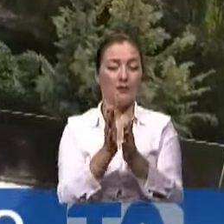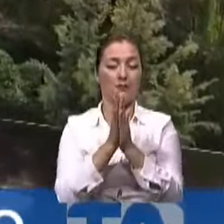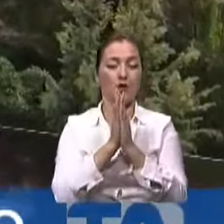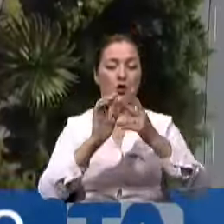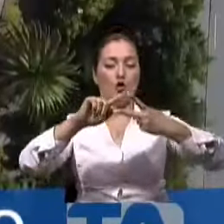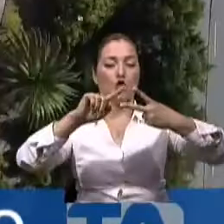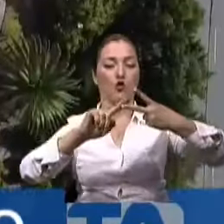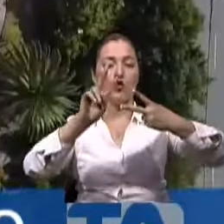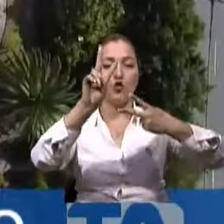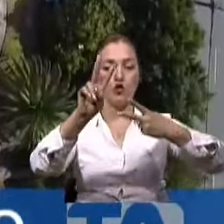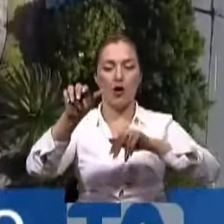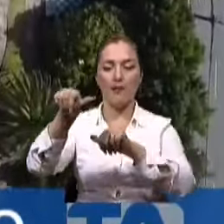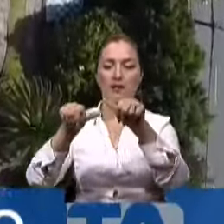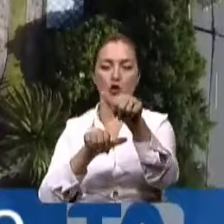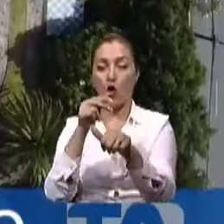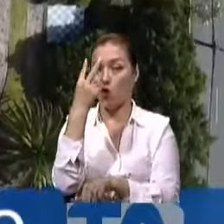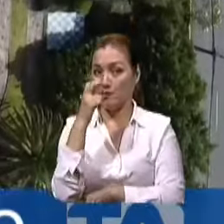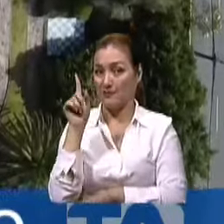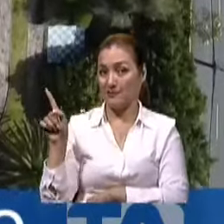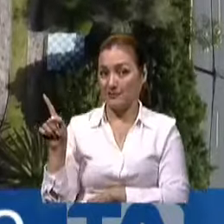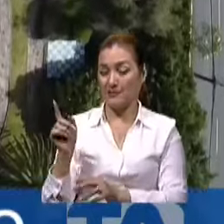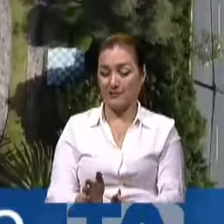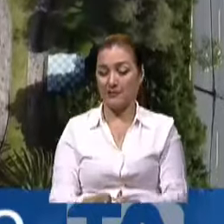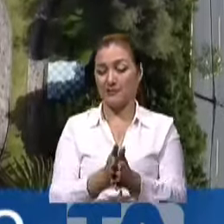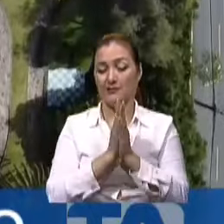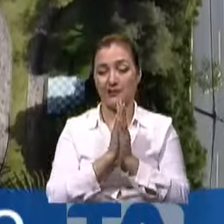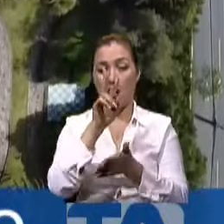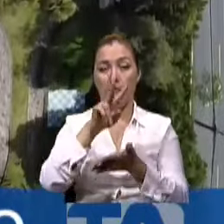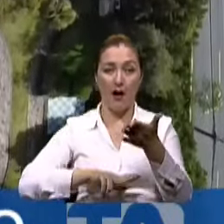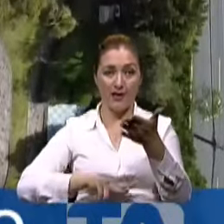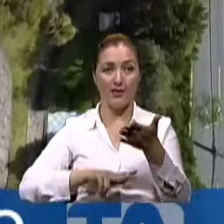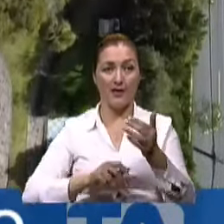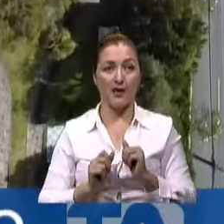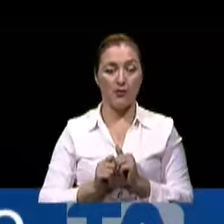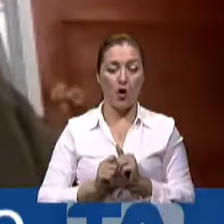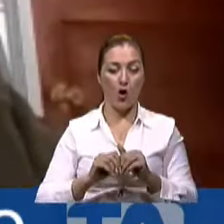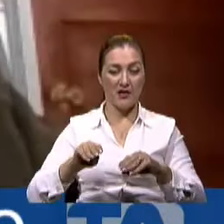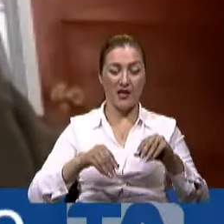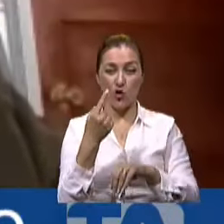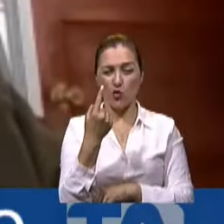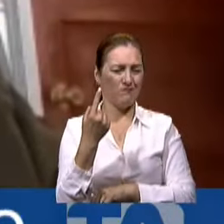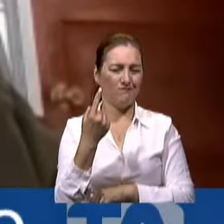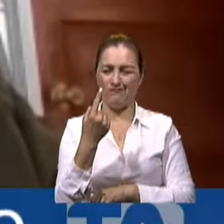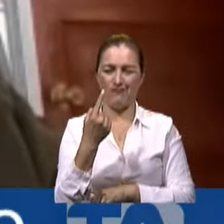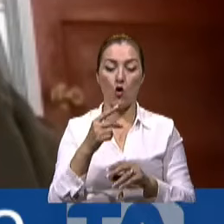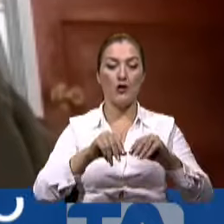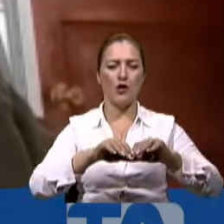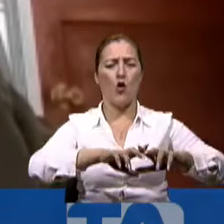de los administradores del hotel en esta entidad municipal para recibir el aval, pero que no es un solo predio. Sobre el predio